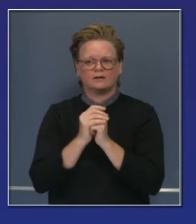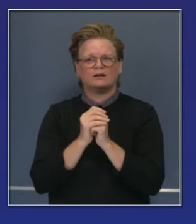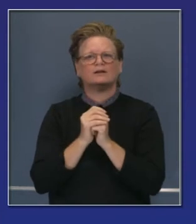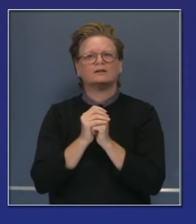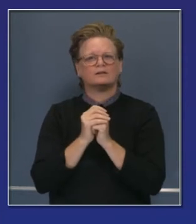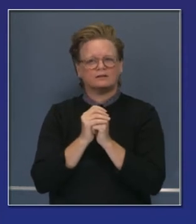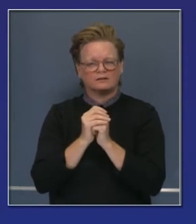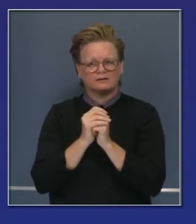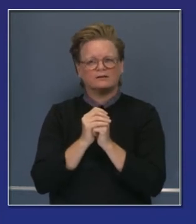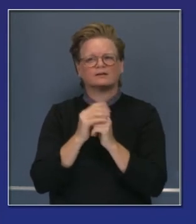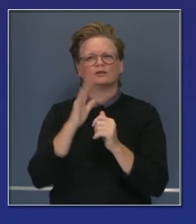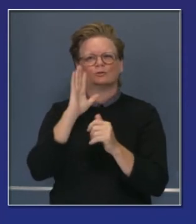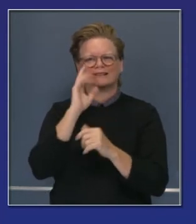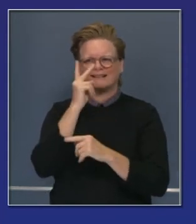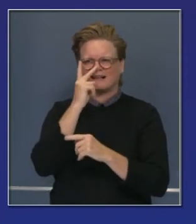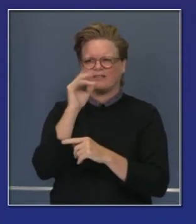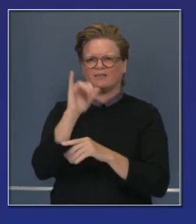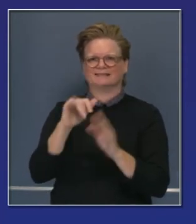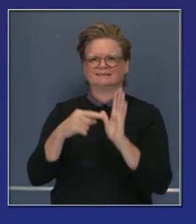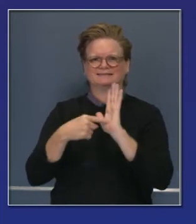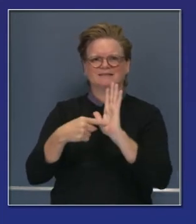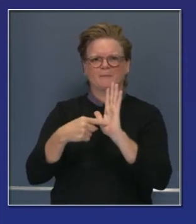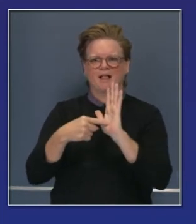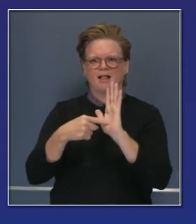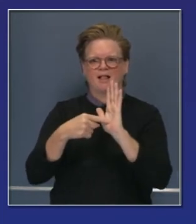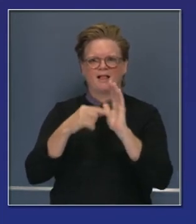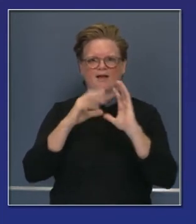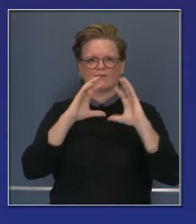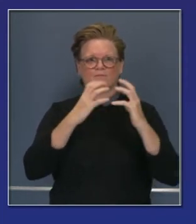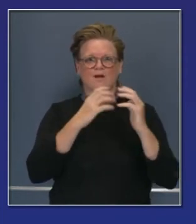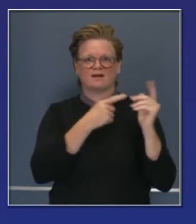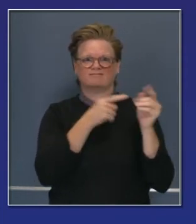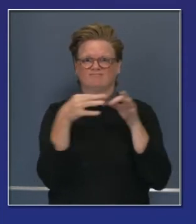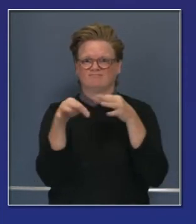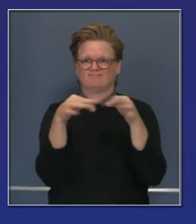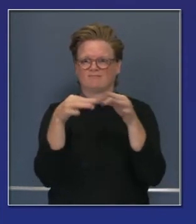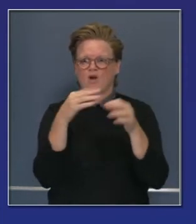covid19.ca.gov, para ver este ejemplo que utilizamos aquí, Fresno.